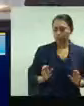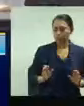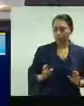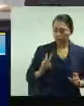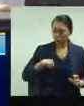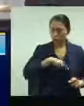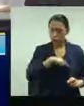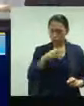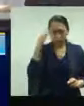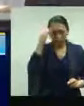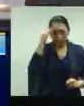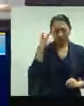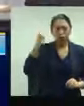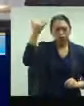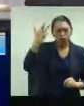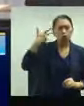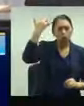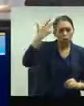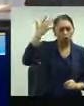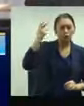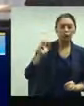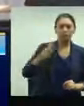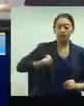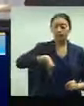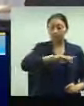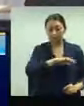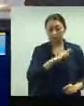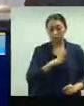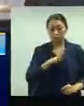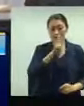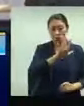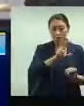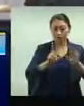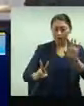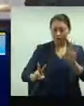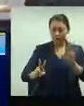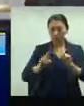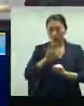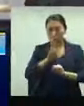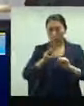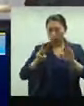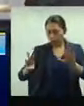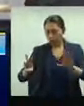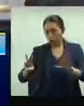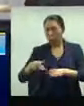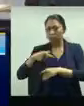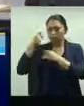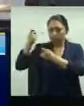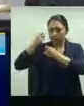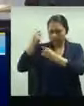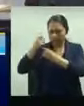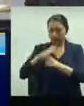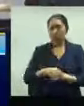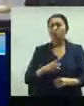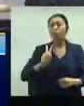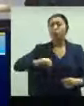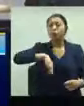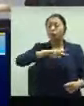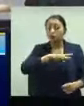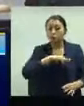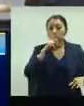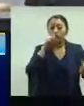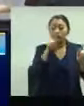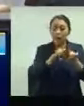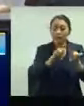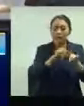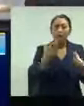diario nosotros. Un ministerio tiene 57, 58 sindicatos. Y nosotros encima de eso, mire,